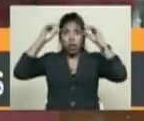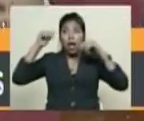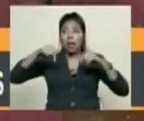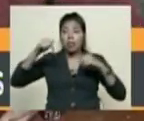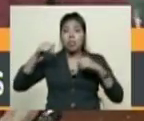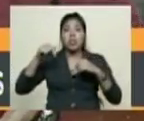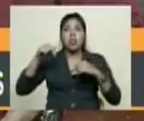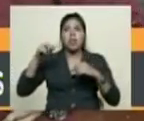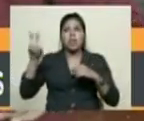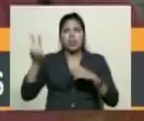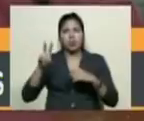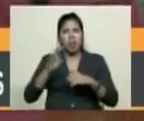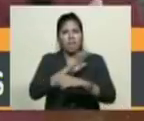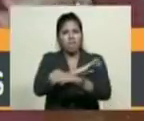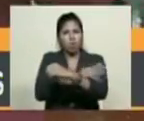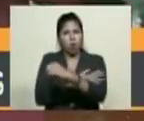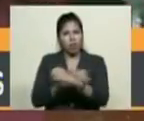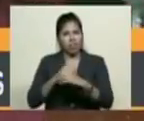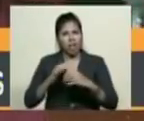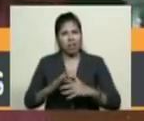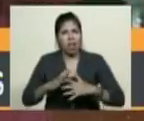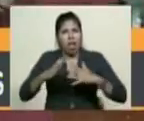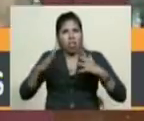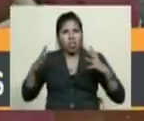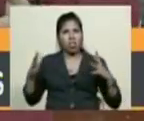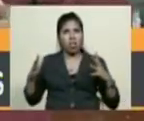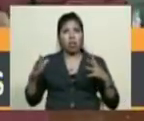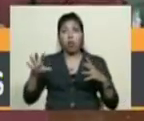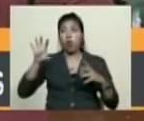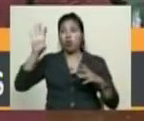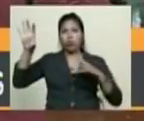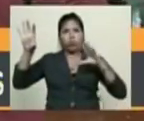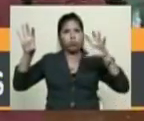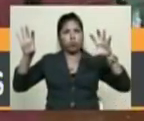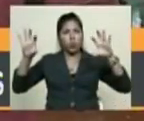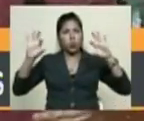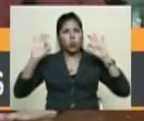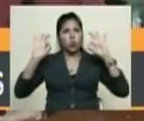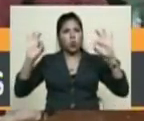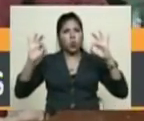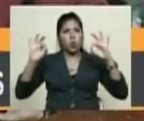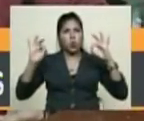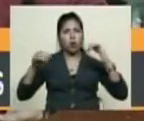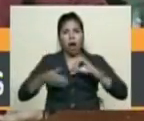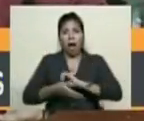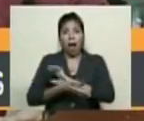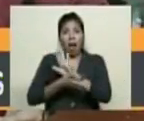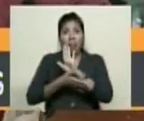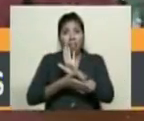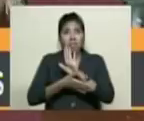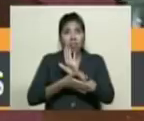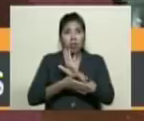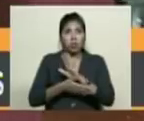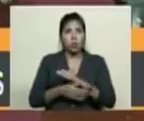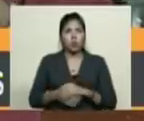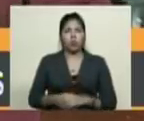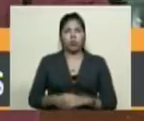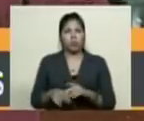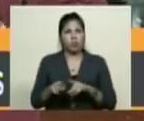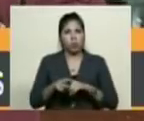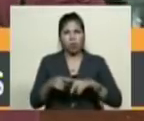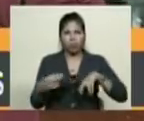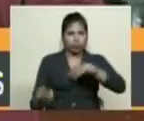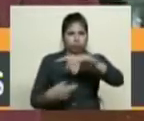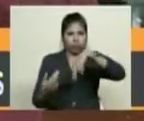una fuerza inmensa. Las dos fuerzas unidas en el marco del ALBA debemos provocar una revolución